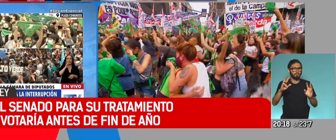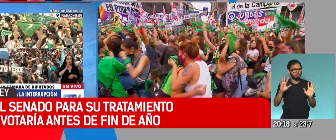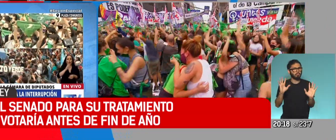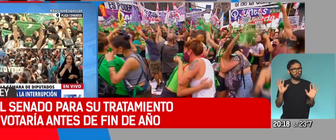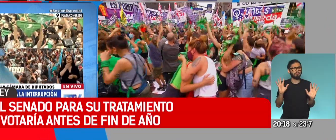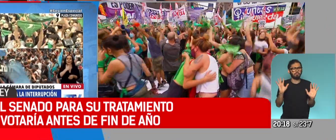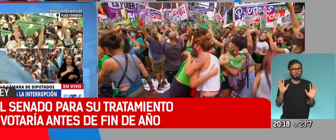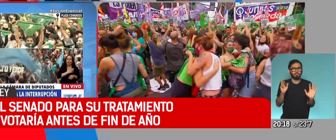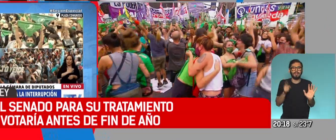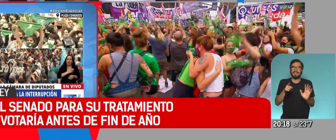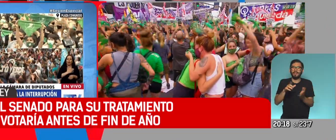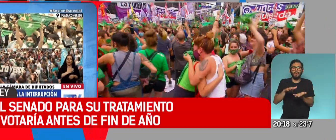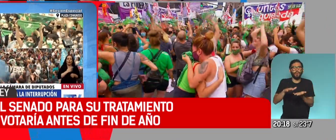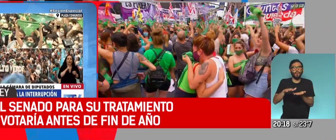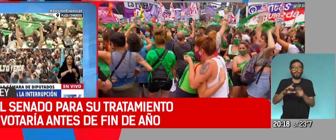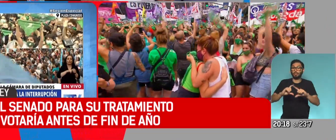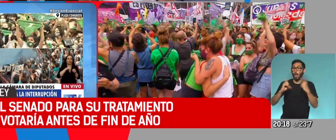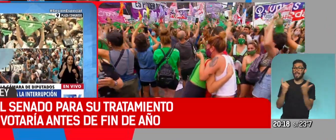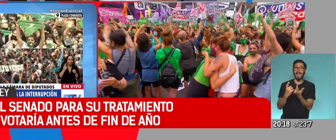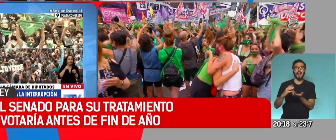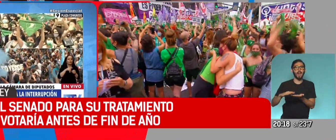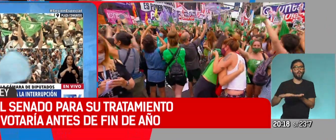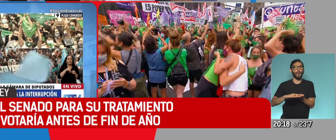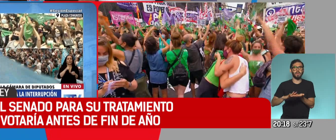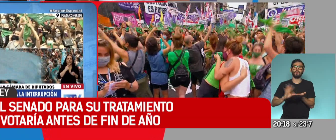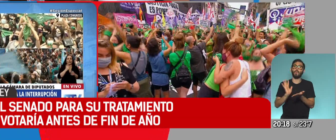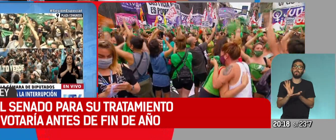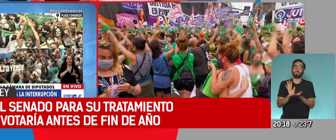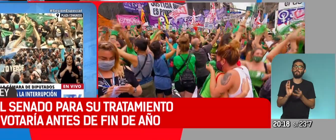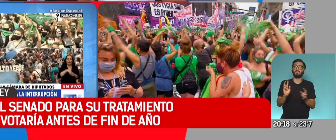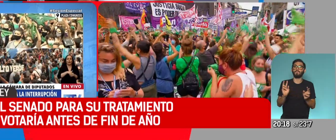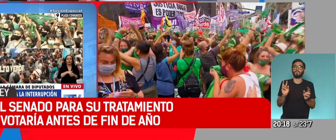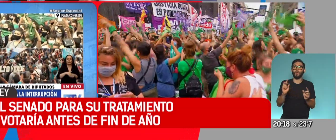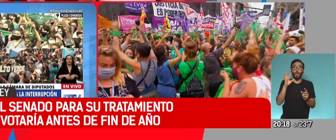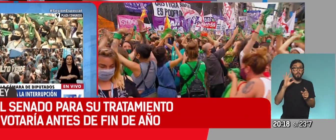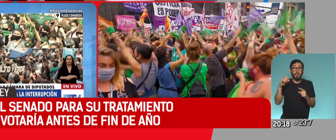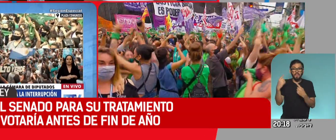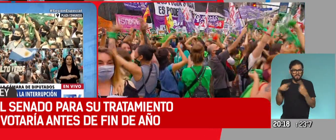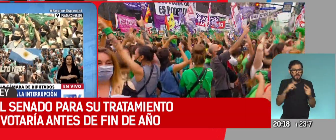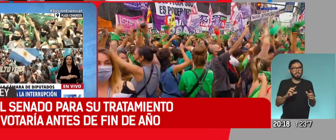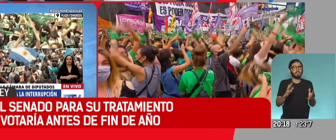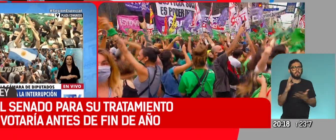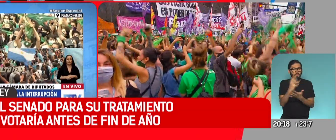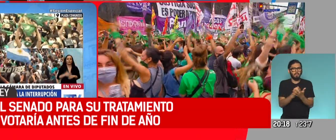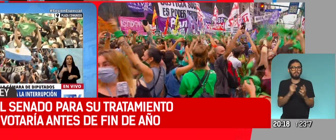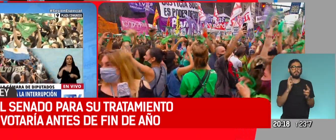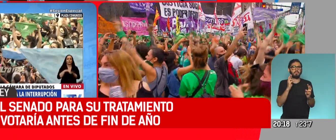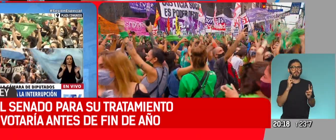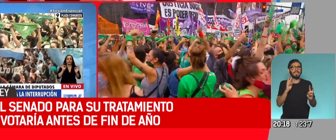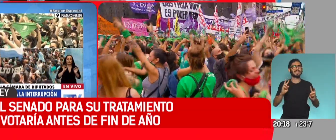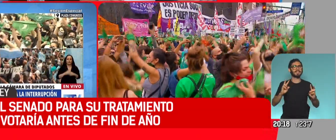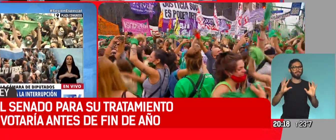la base social, si querés, de aceptación de algunas diferencias de opiniones y se trató el